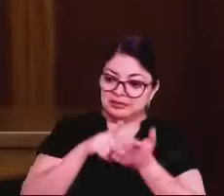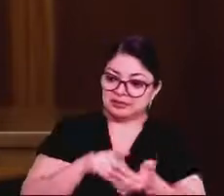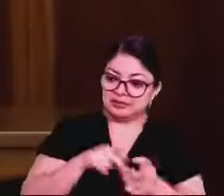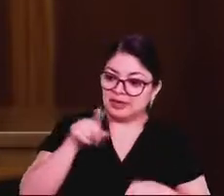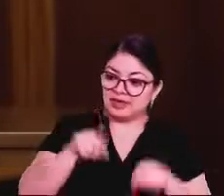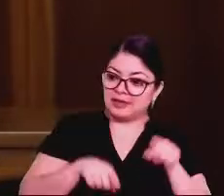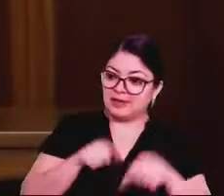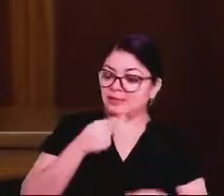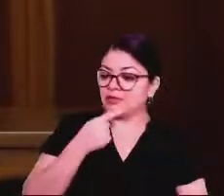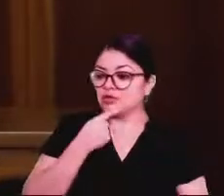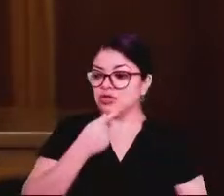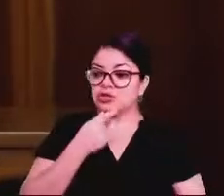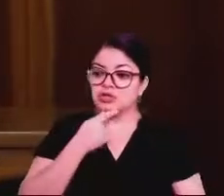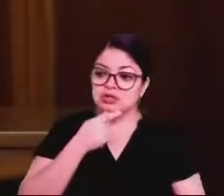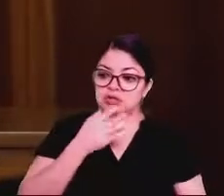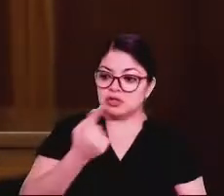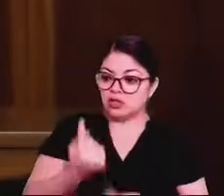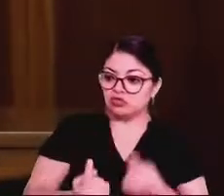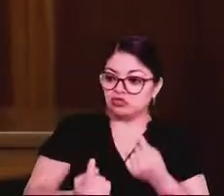de la niña o niño.